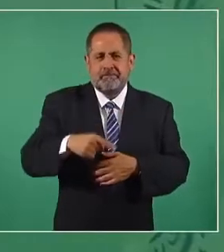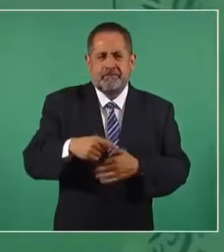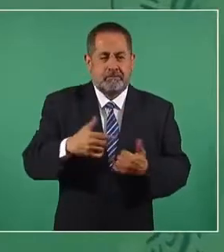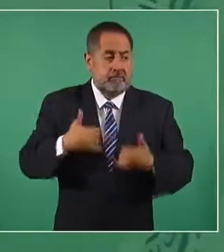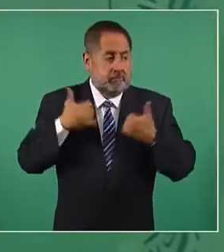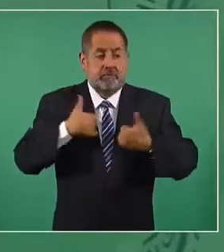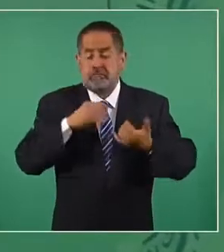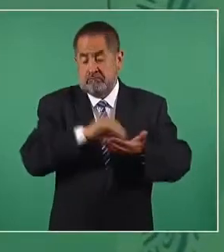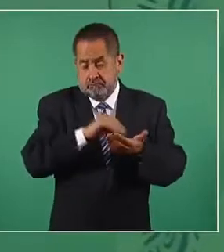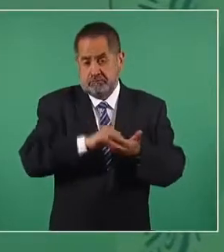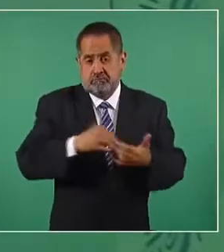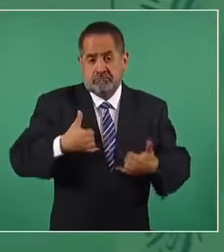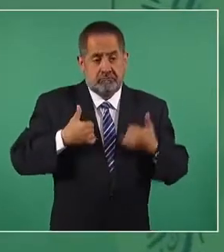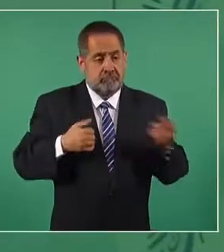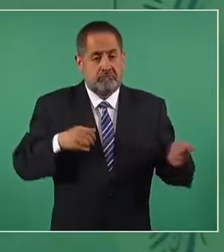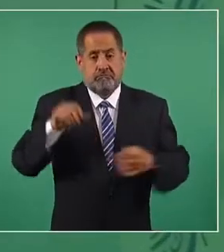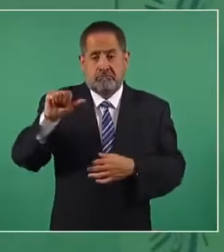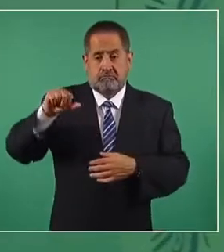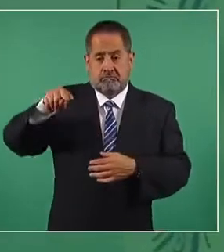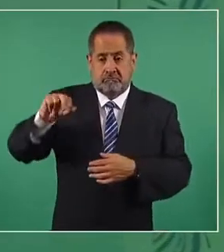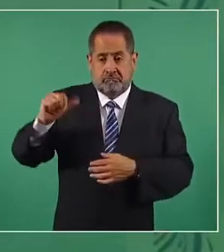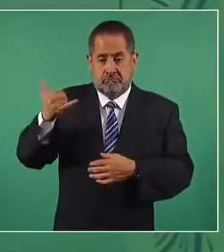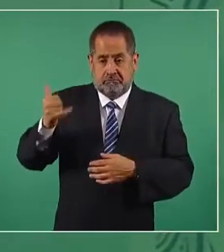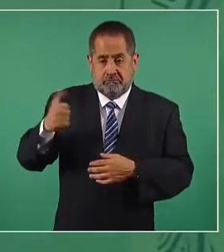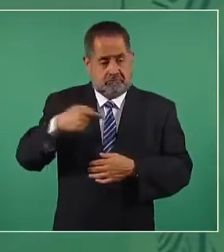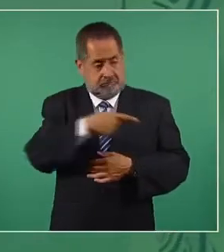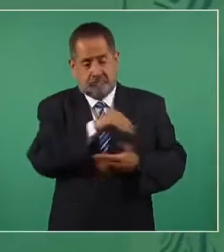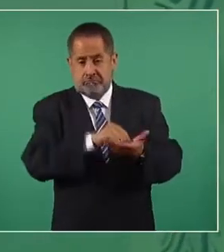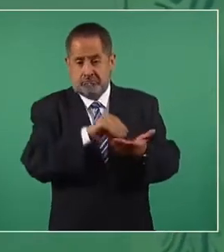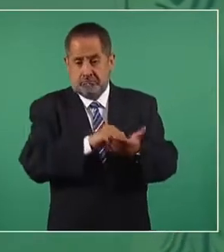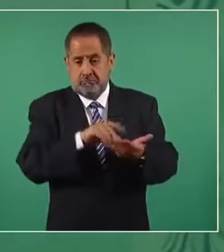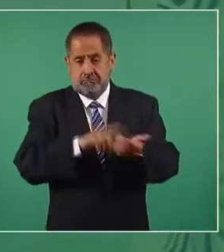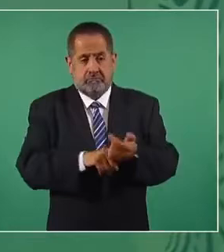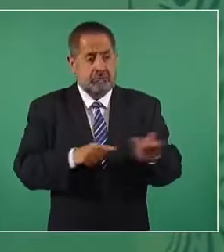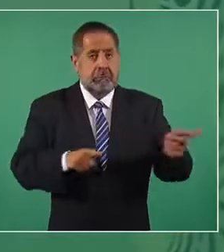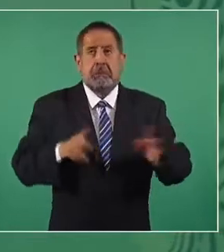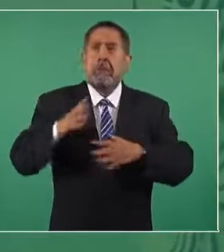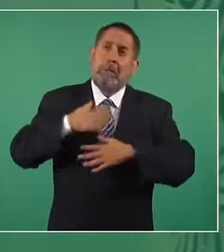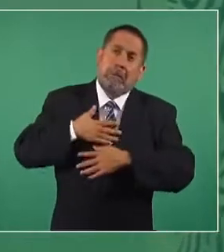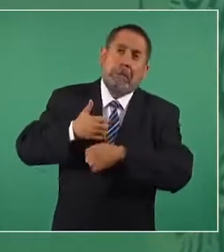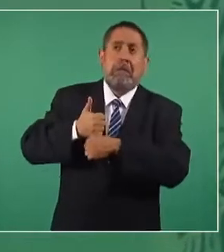joven todavía, Anaya, ¿no? Víctima,